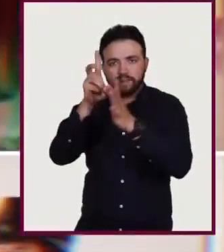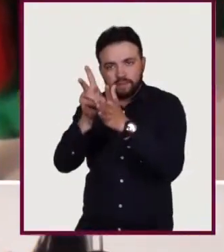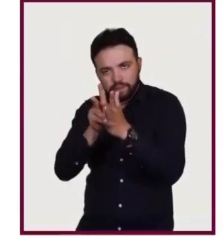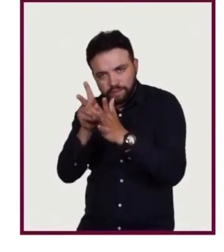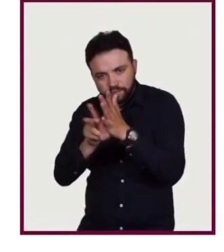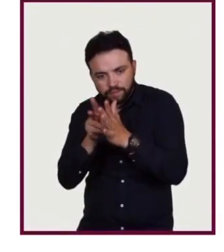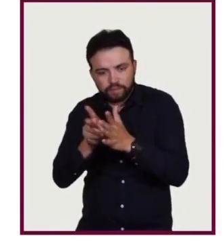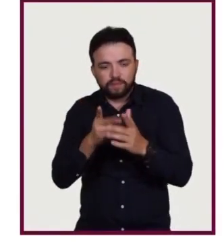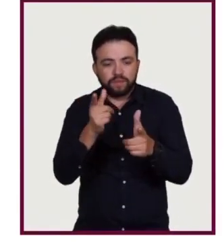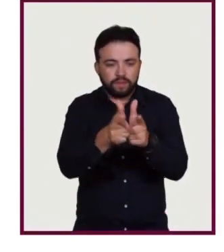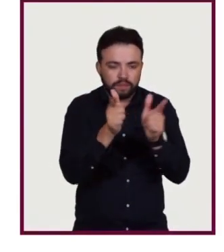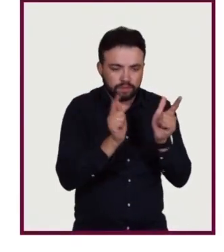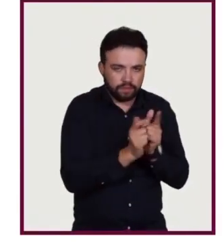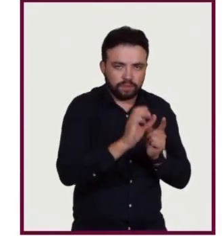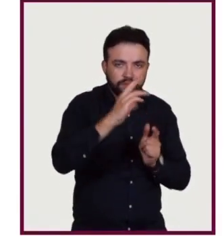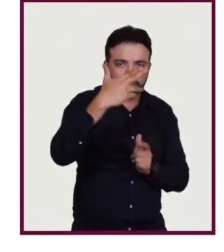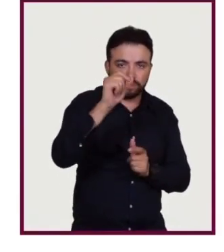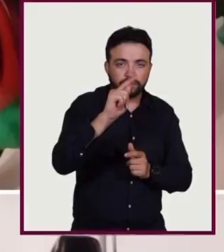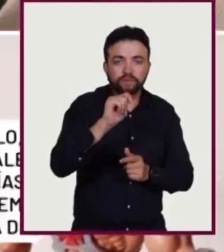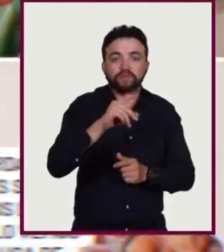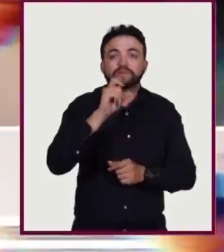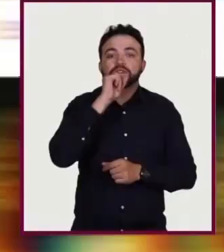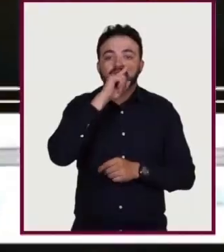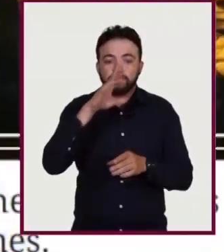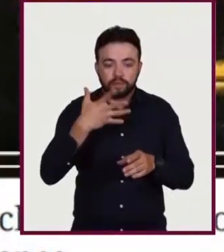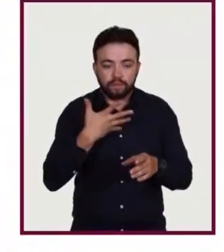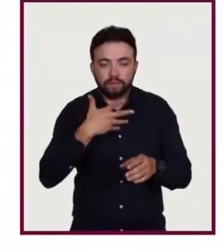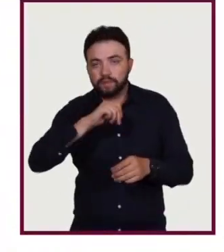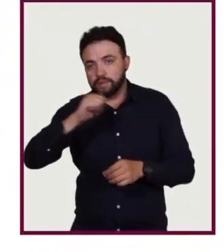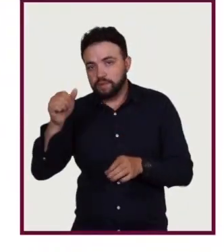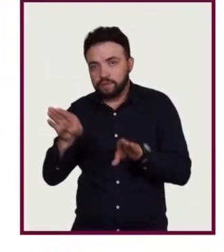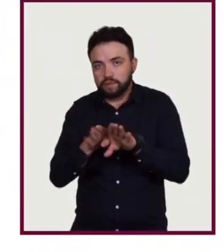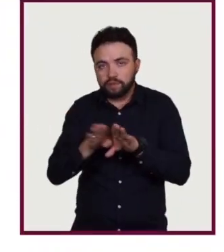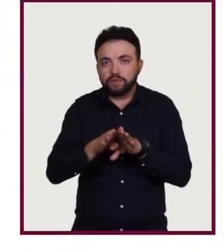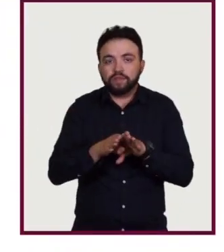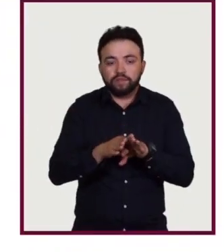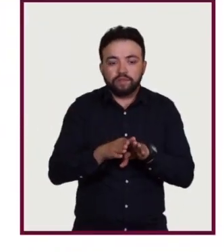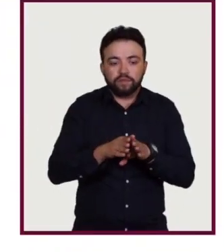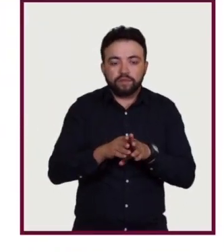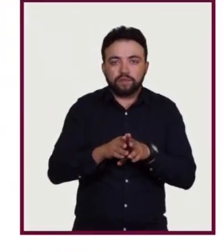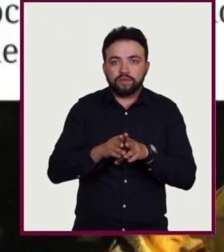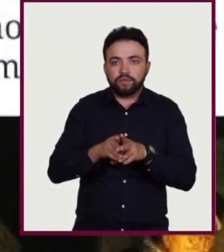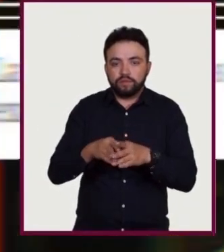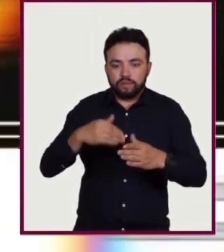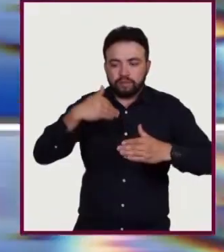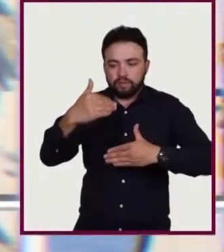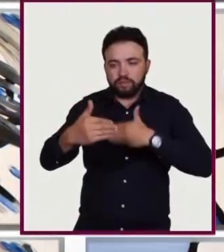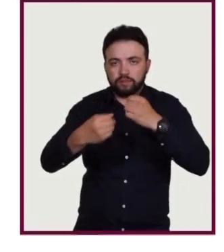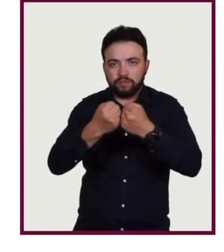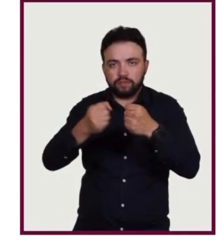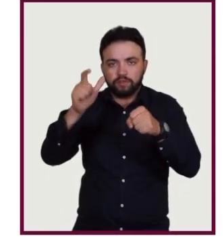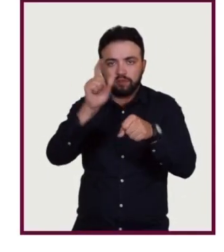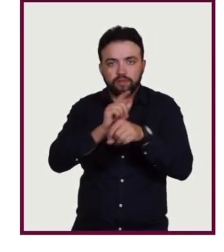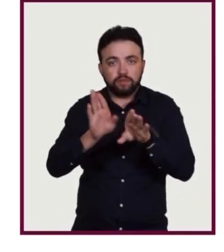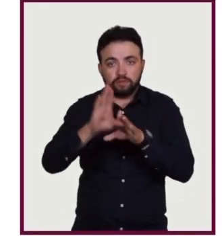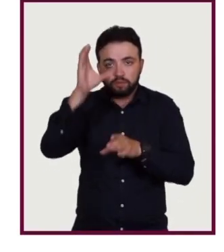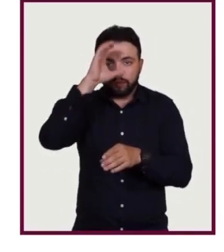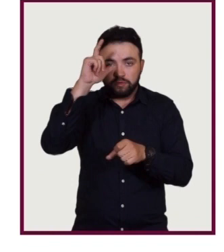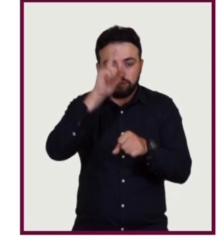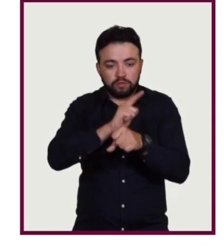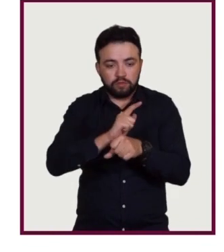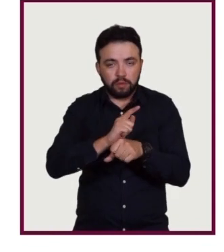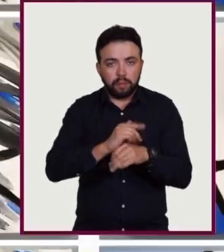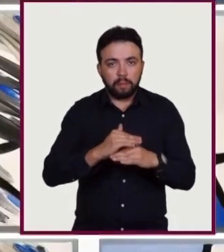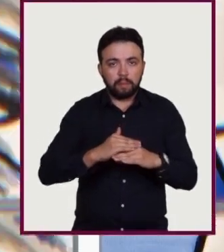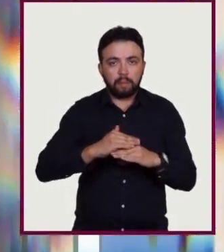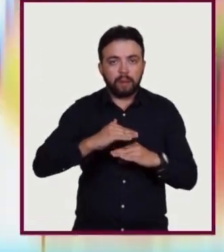redes sociales y grupos de chat, son una antología de contenido popular que evoluciona constantemente en la sociedad y su cultura. Michelle